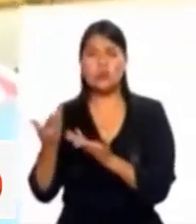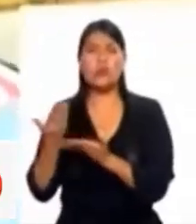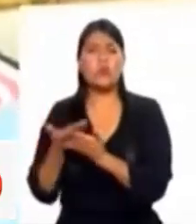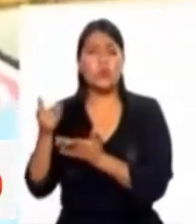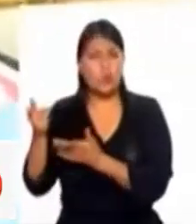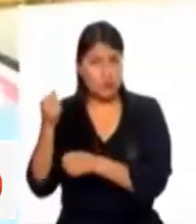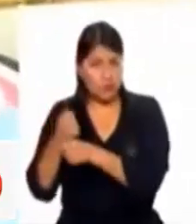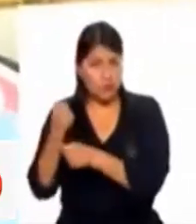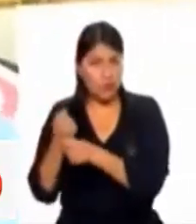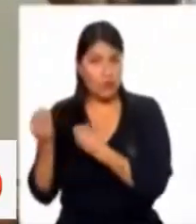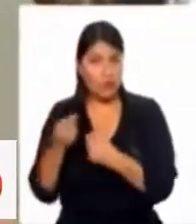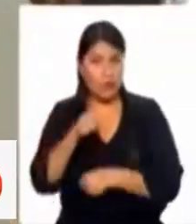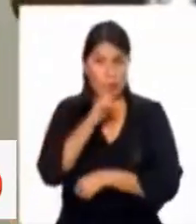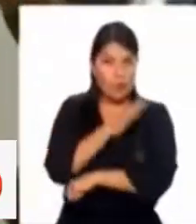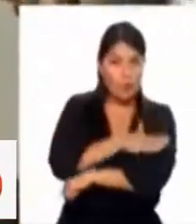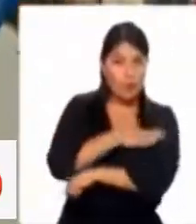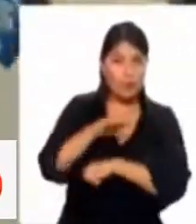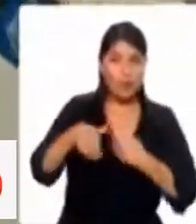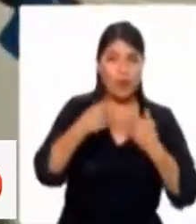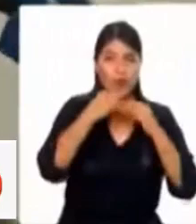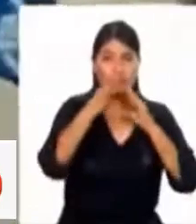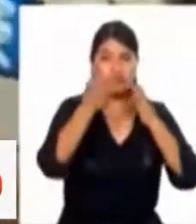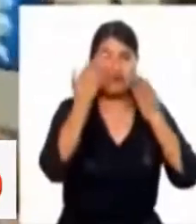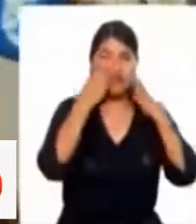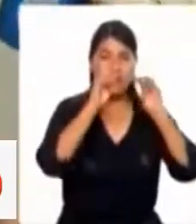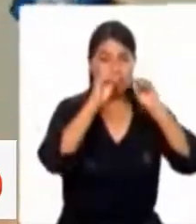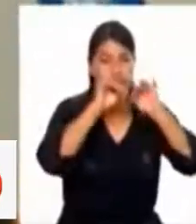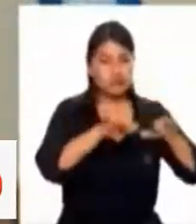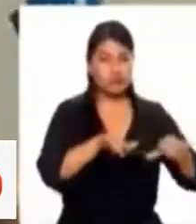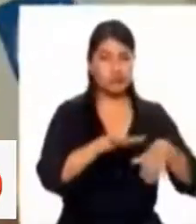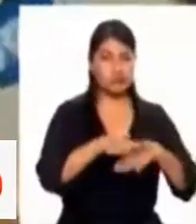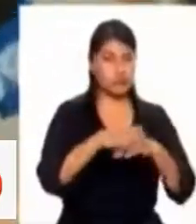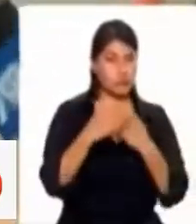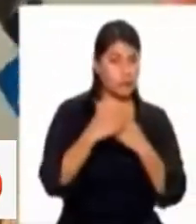comentarios. No olvides de suscribirte a nuestro canal. Dale muchos likes y, lo más